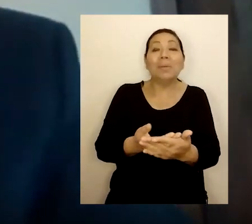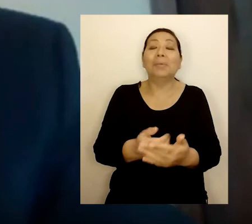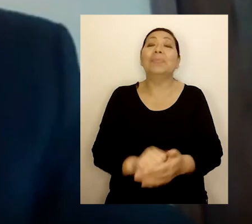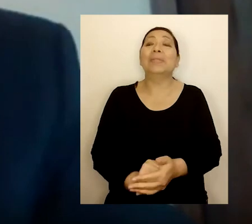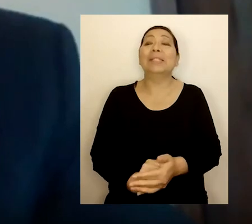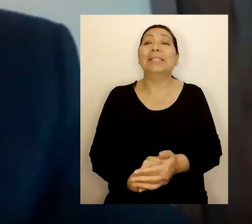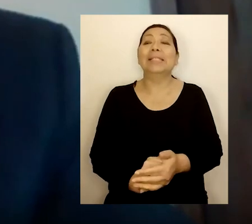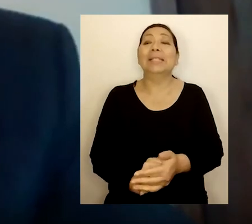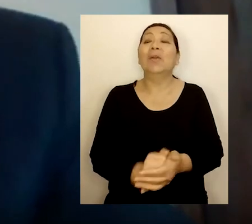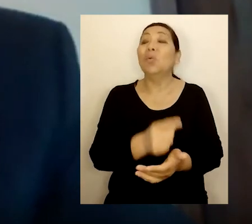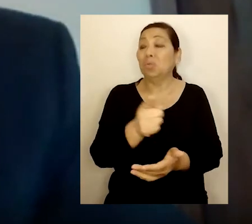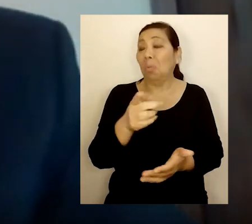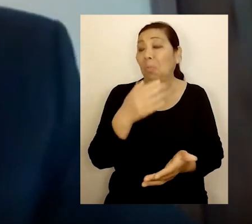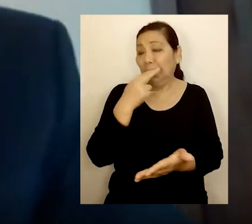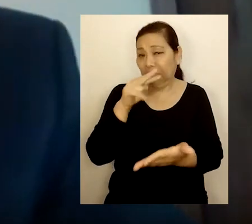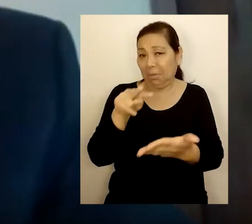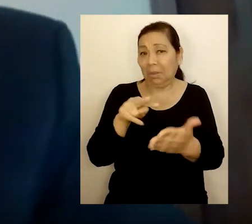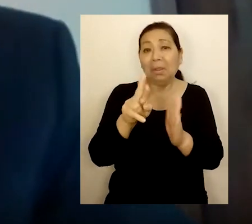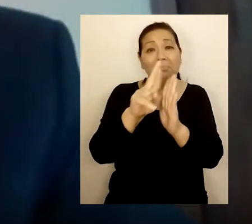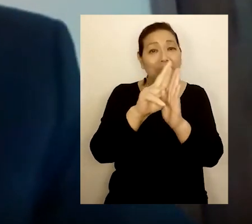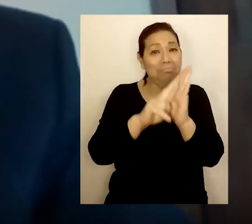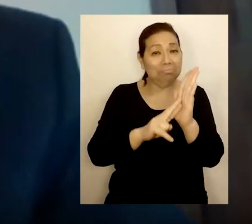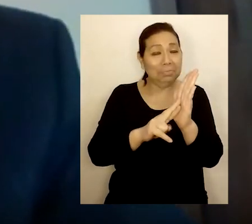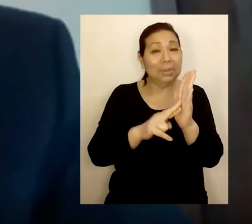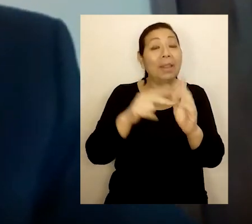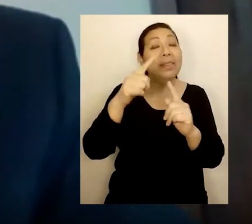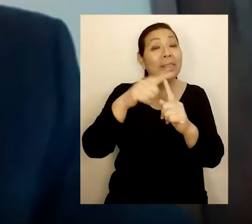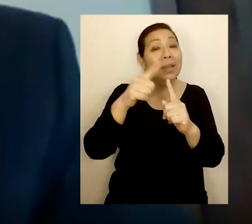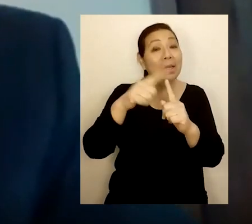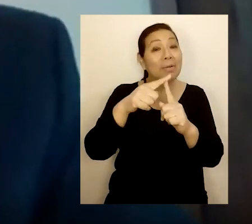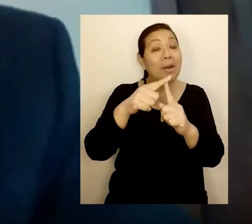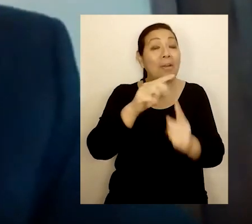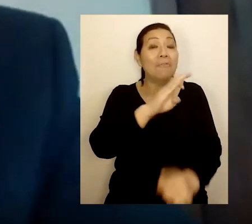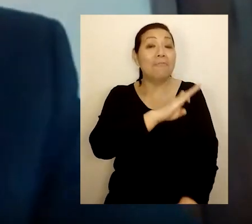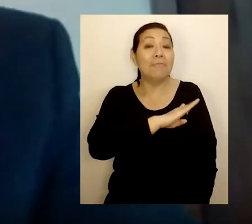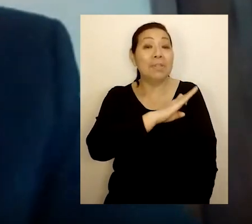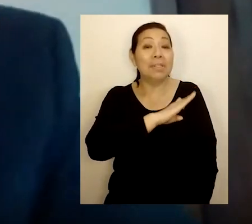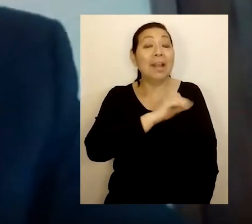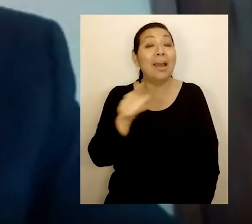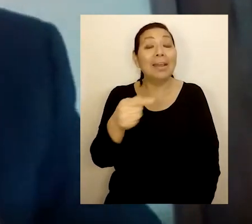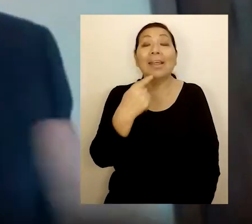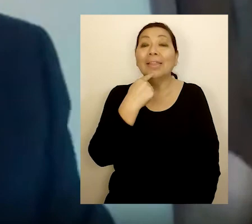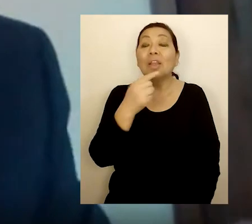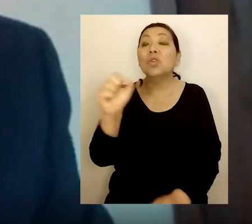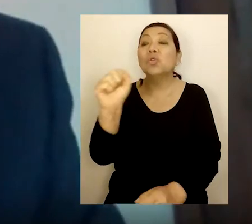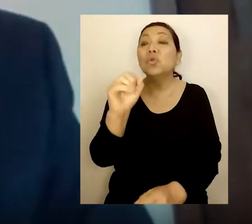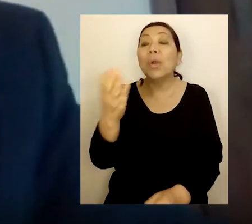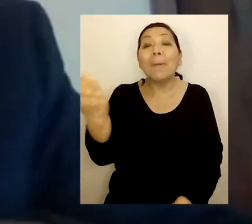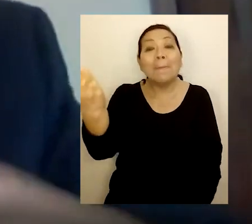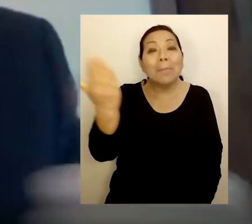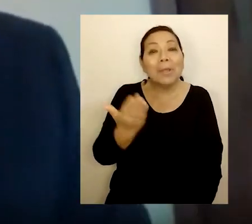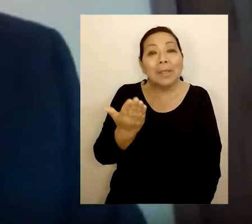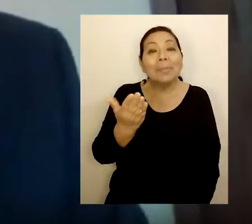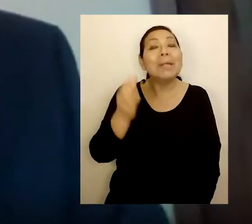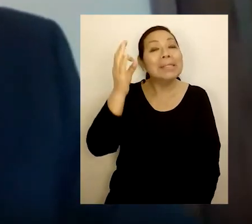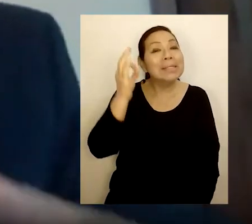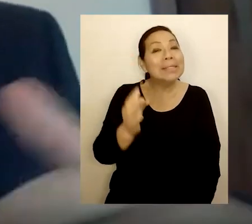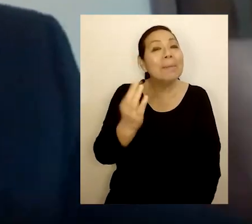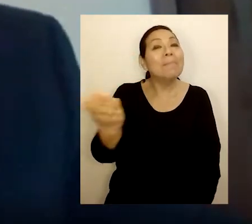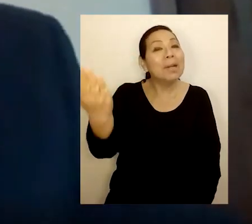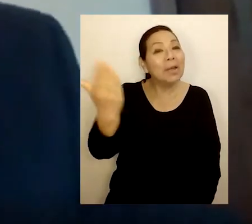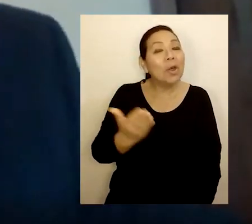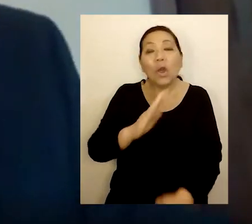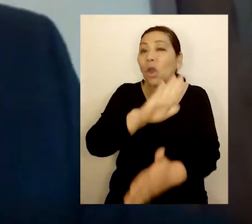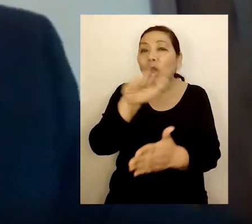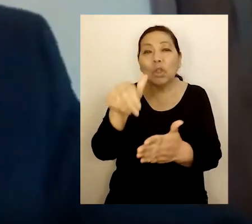Por último, doctor, usted puede ver en la resolución del Tribunal Fiscal, ahí dice, SUNAT pidió lo que siempre pide